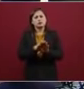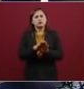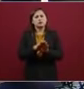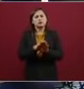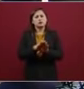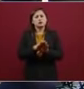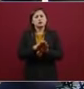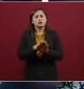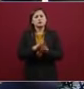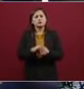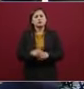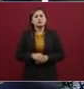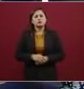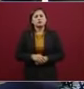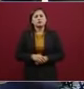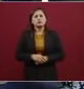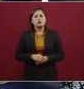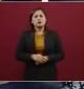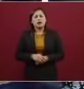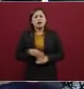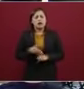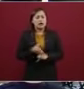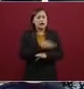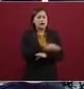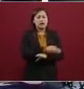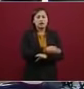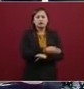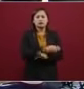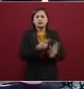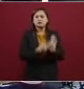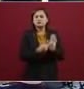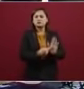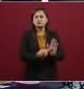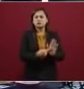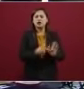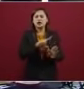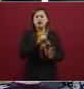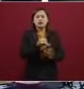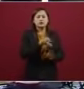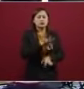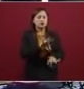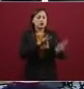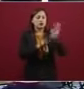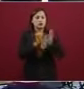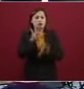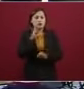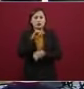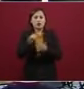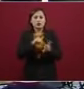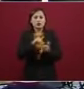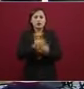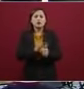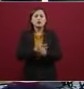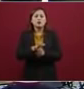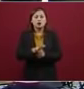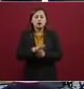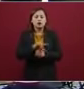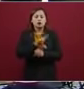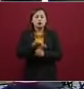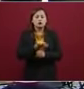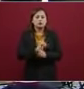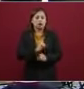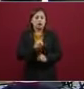de la calificación de región prioritaria y cuál ha sido el comportamiento de la incidencia criminal a partir